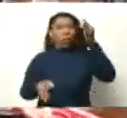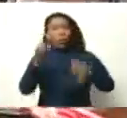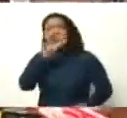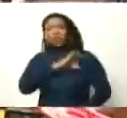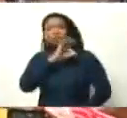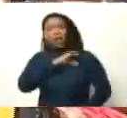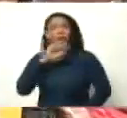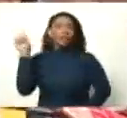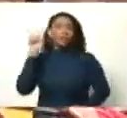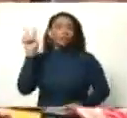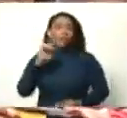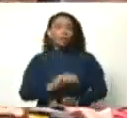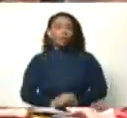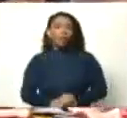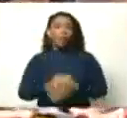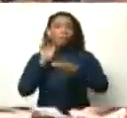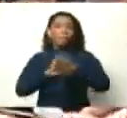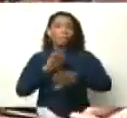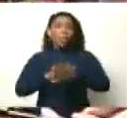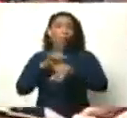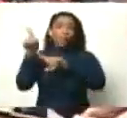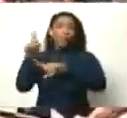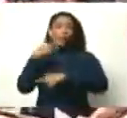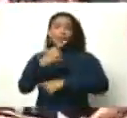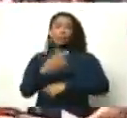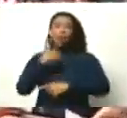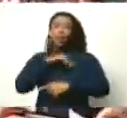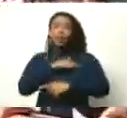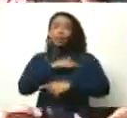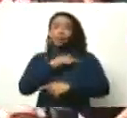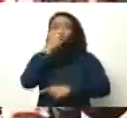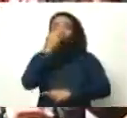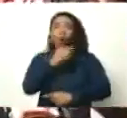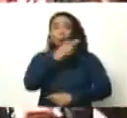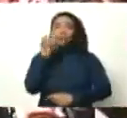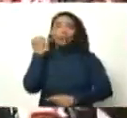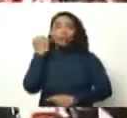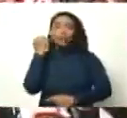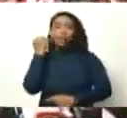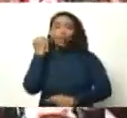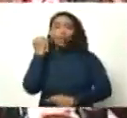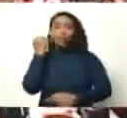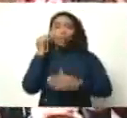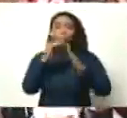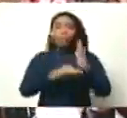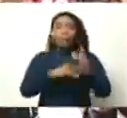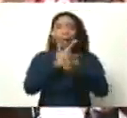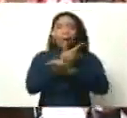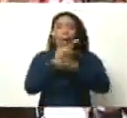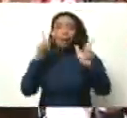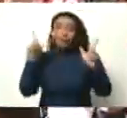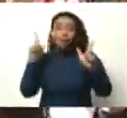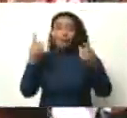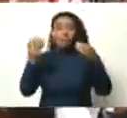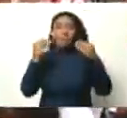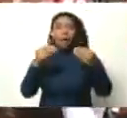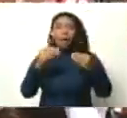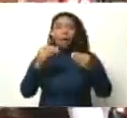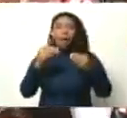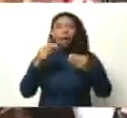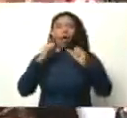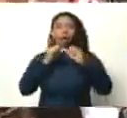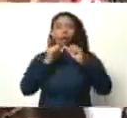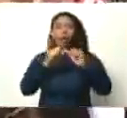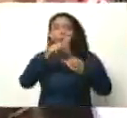de los venezolanos. Por ello, manifestamos nuestro compromiso indeclinable por su liberación para que